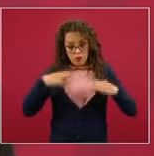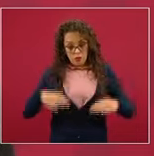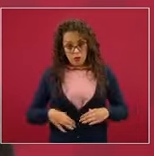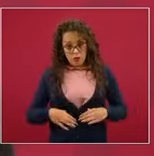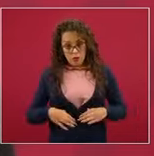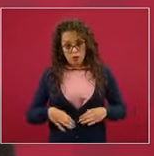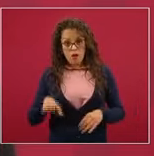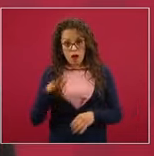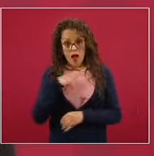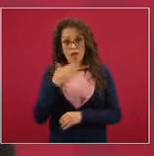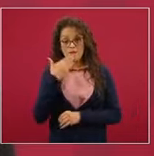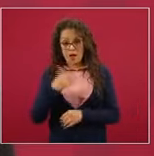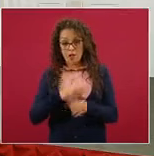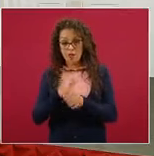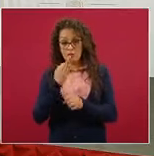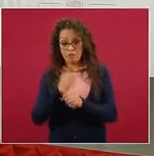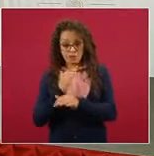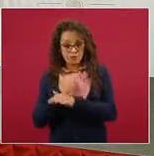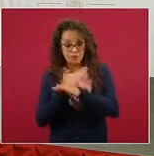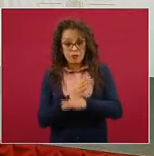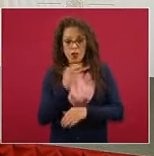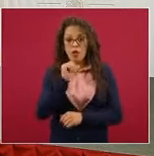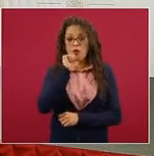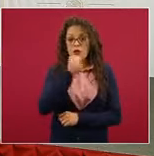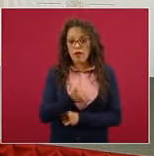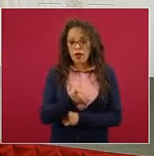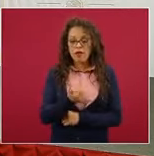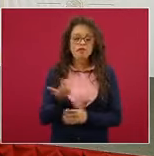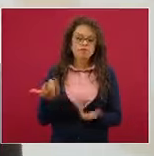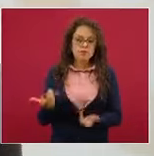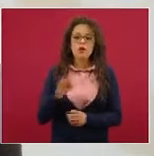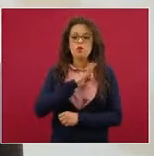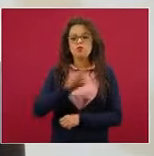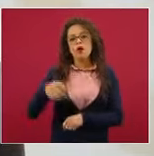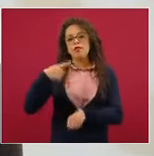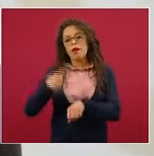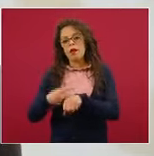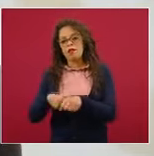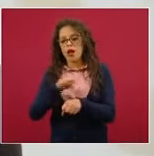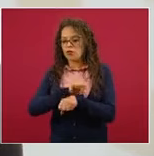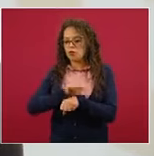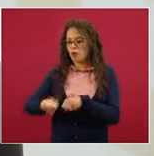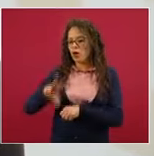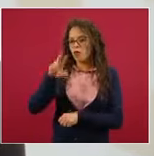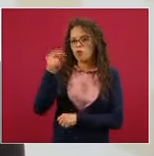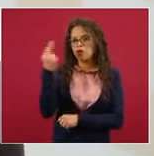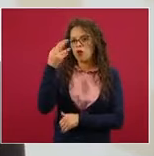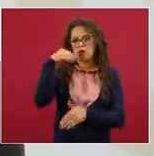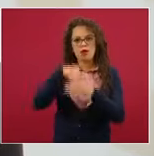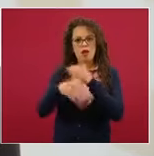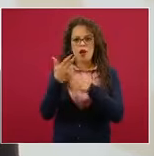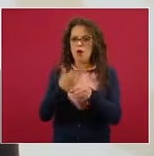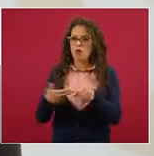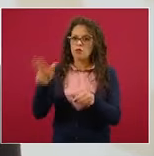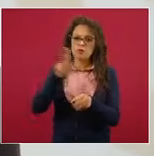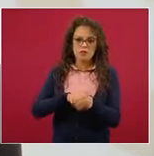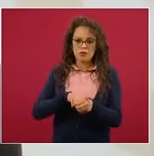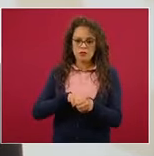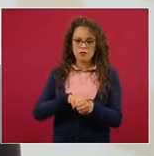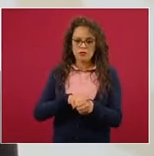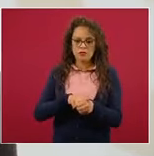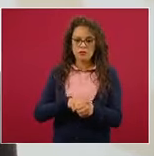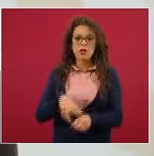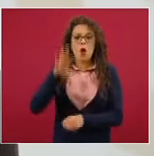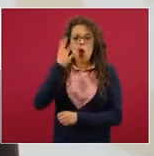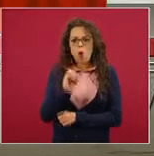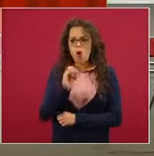mayoría de casos que a lo mejor enfermó de manera leve y que no tuvo necesidad de acudir a un hospital o que inclusive ni siquiera tuvo